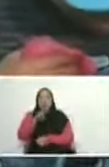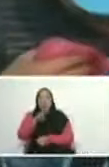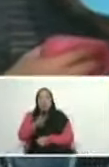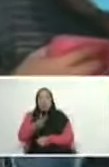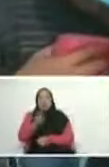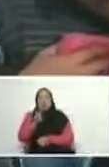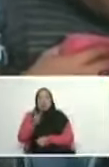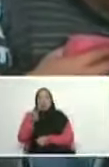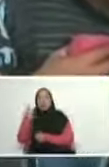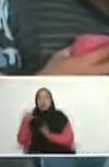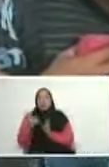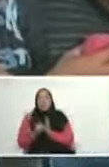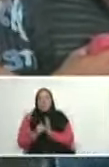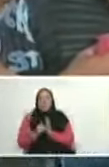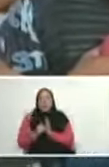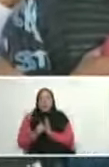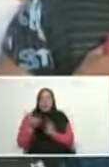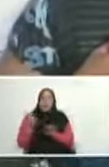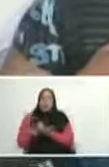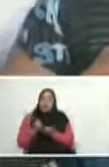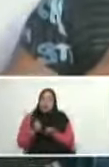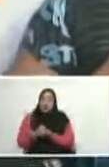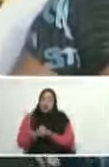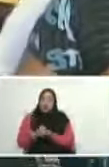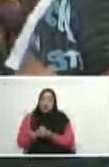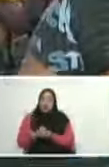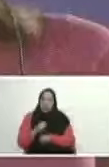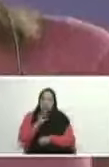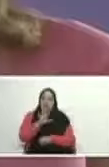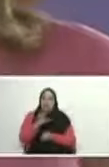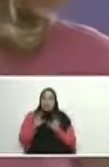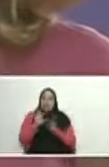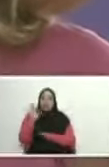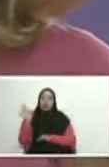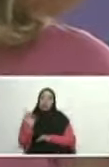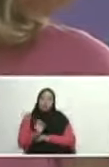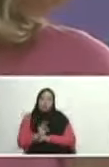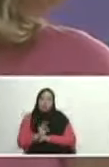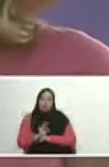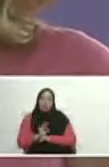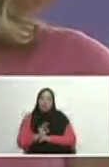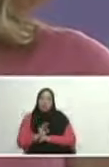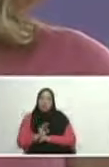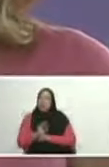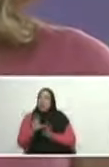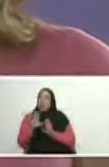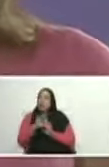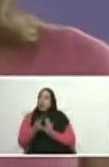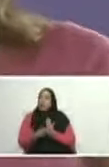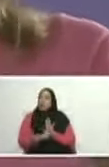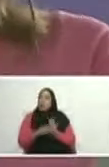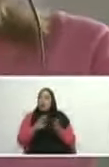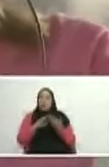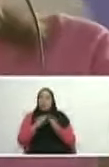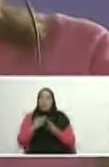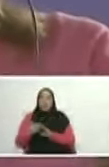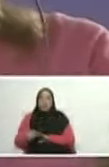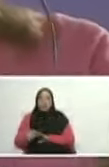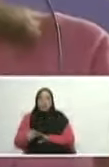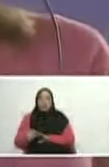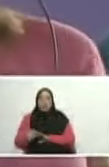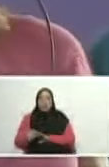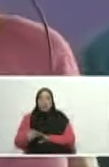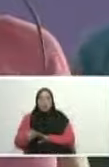222.000 comités, el 58% de la constitución de estos comités, presidente,